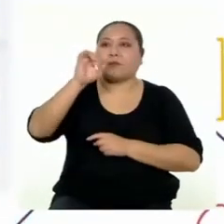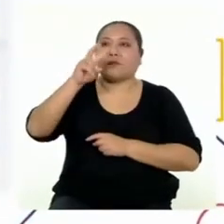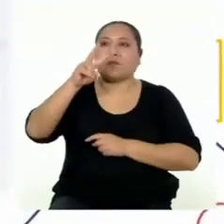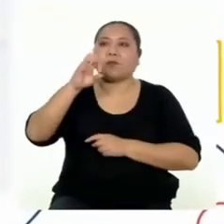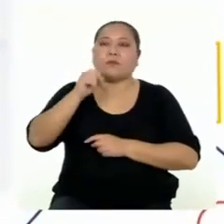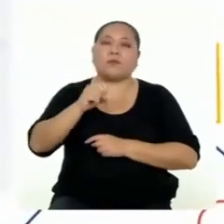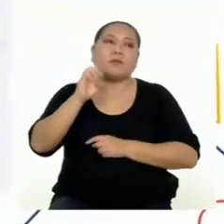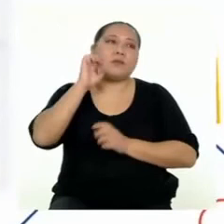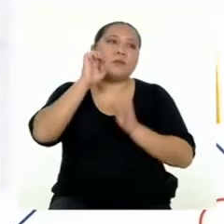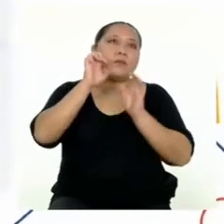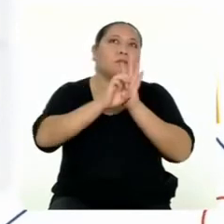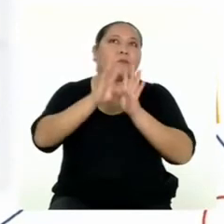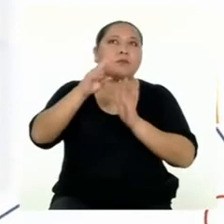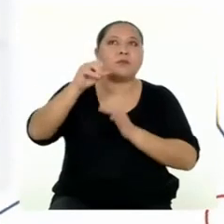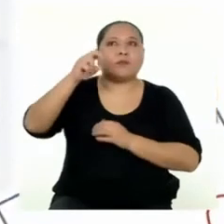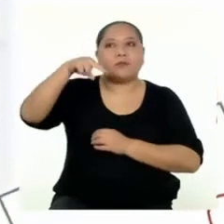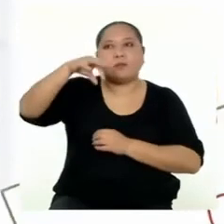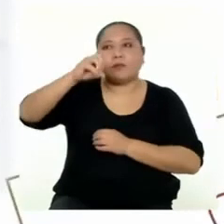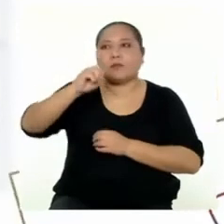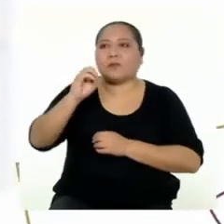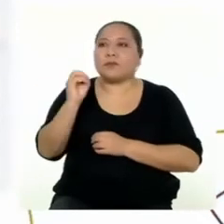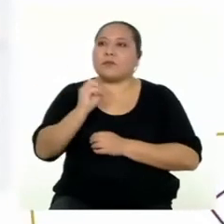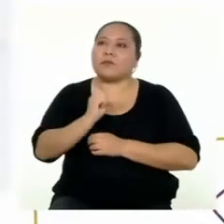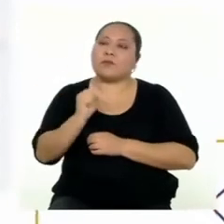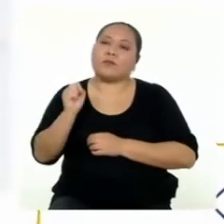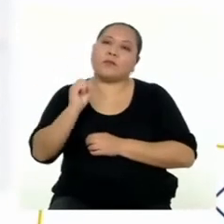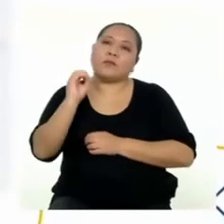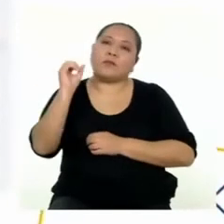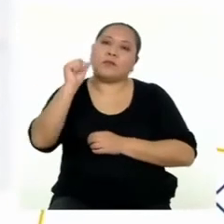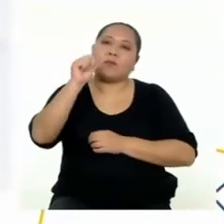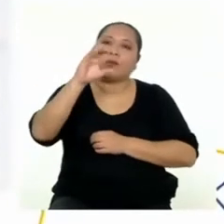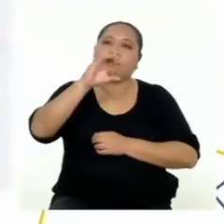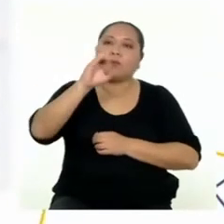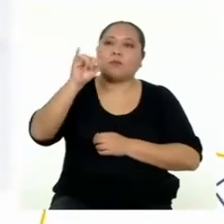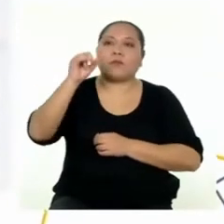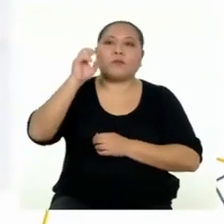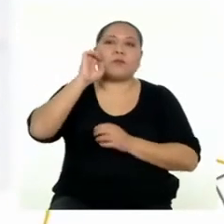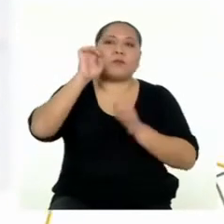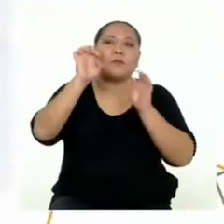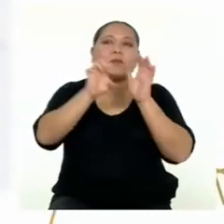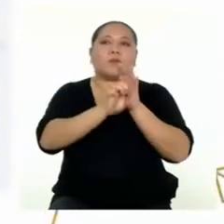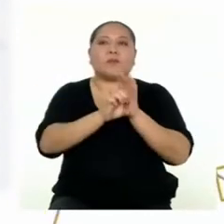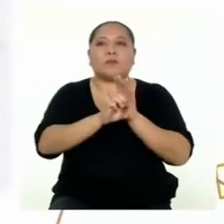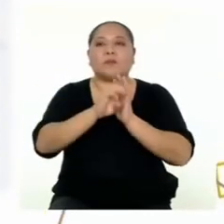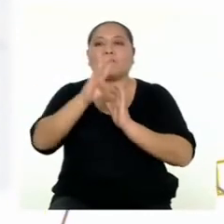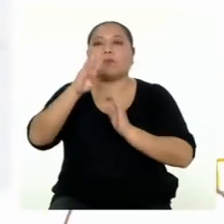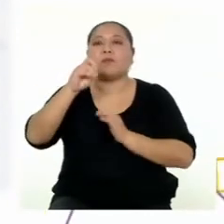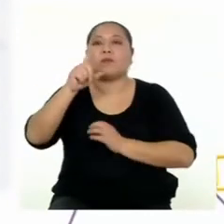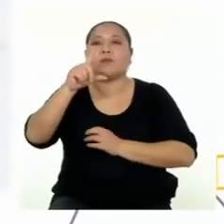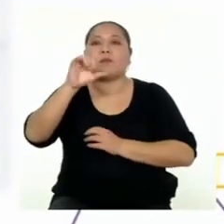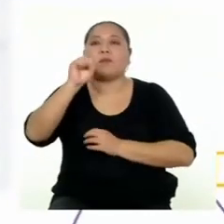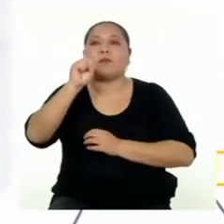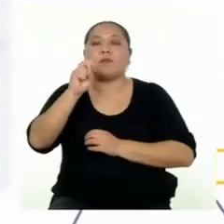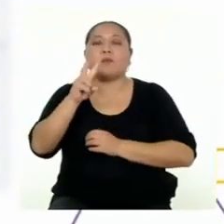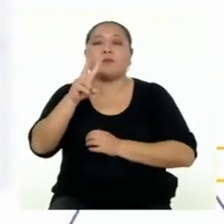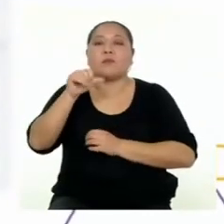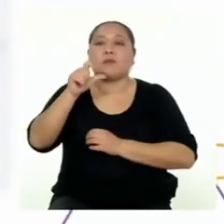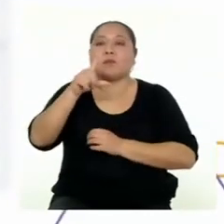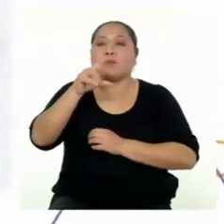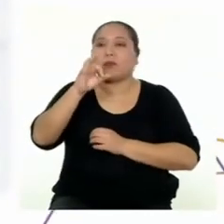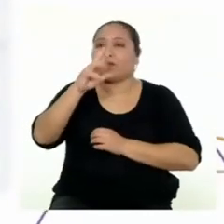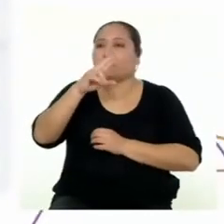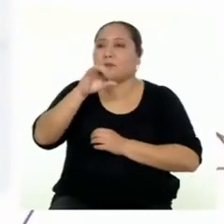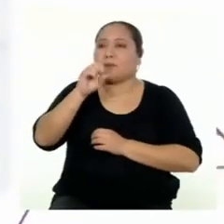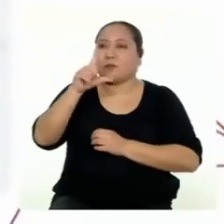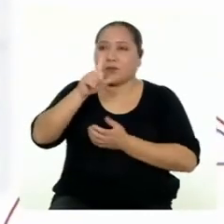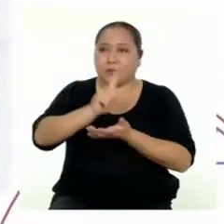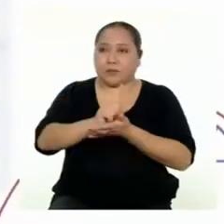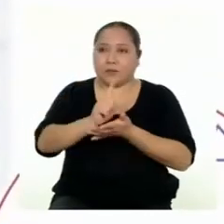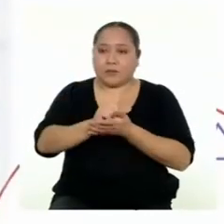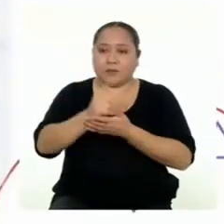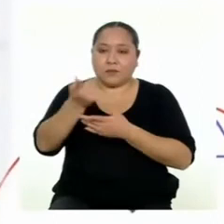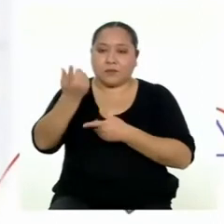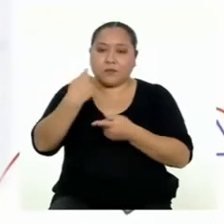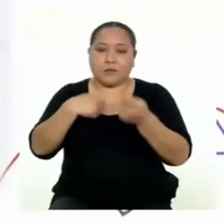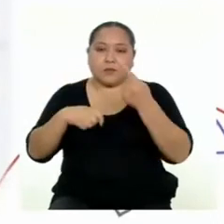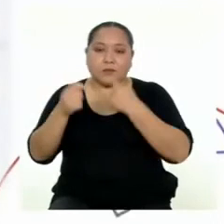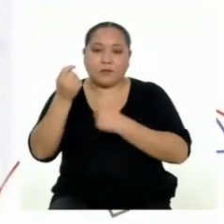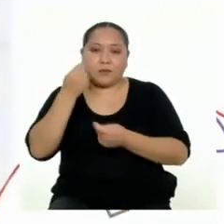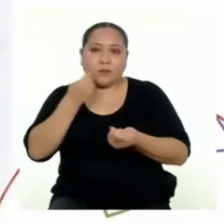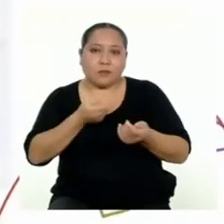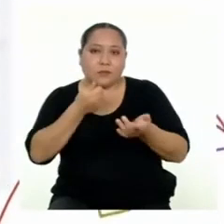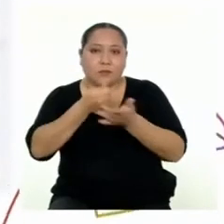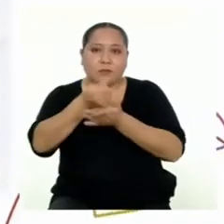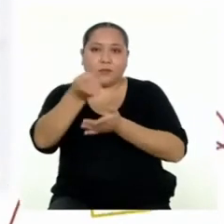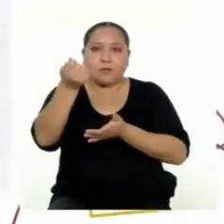como bonos y acciones. Un ejemplo puede ser la Bolsa de Valores de Lima, donde se venden y